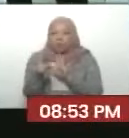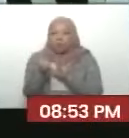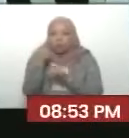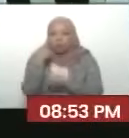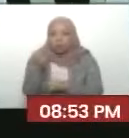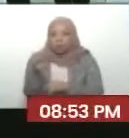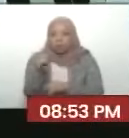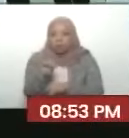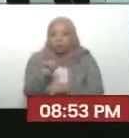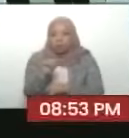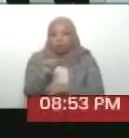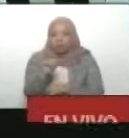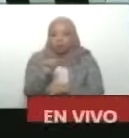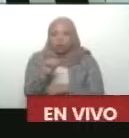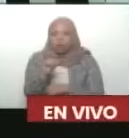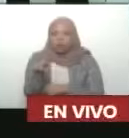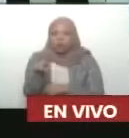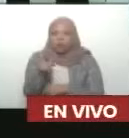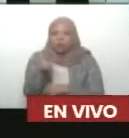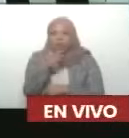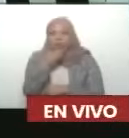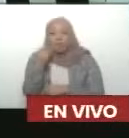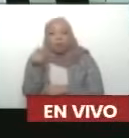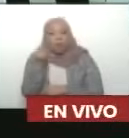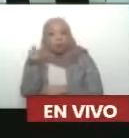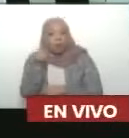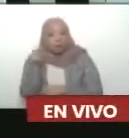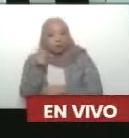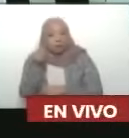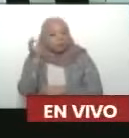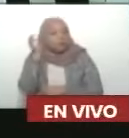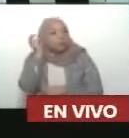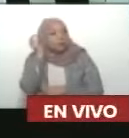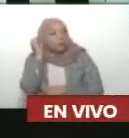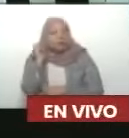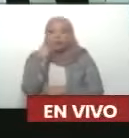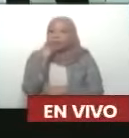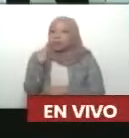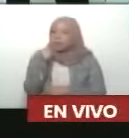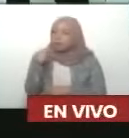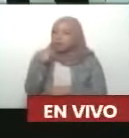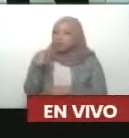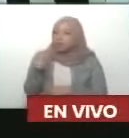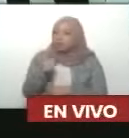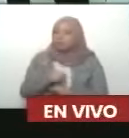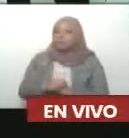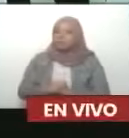veo a una joven haciendo una entrevista